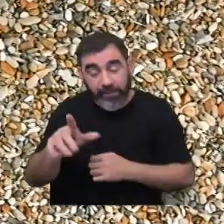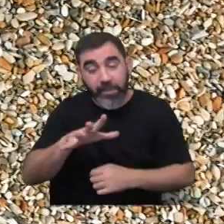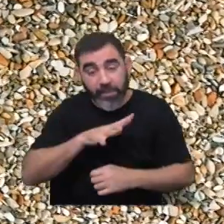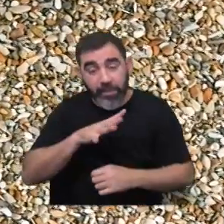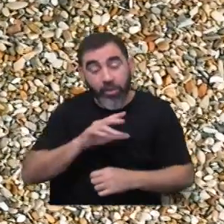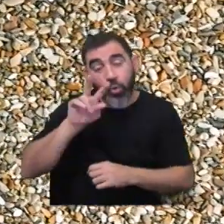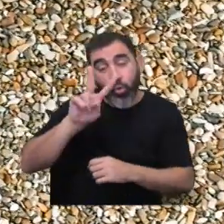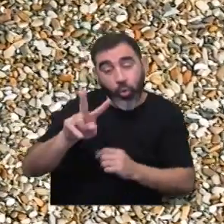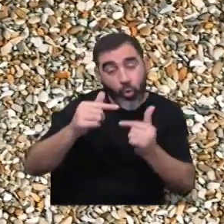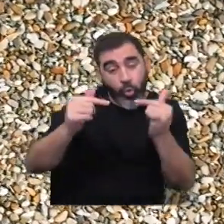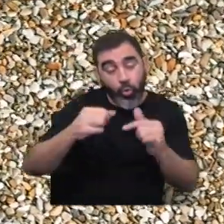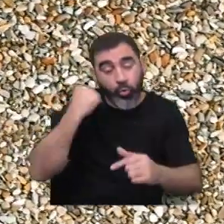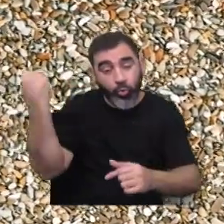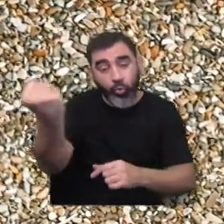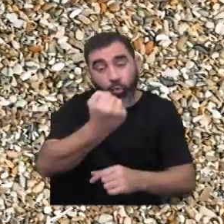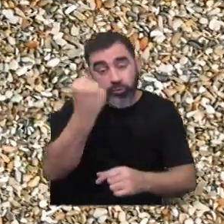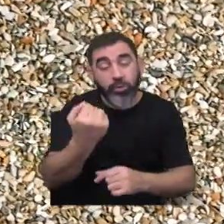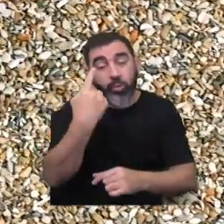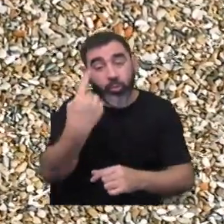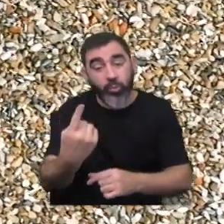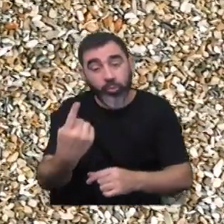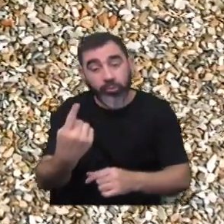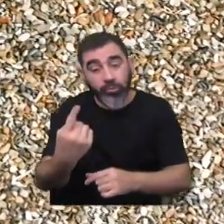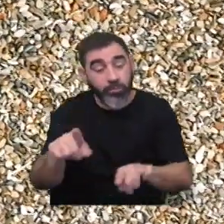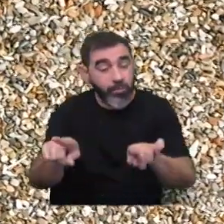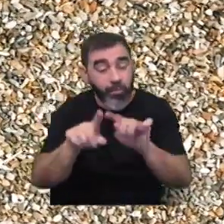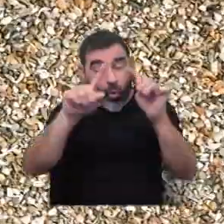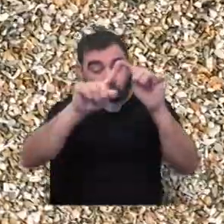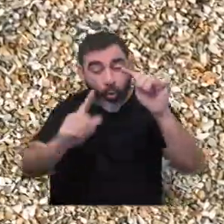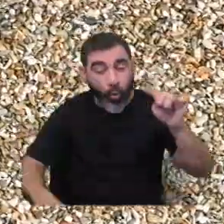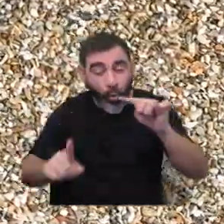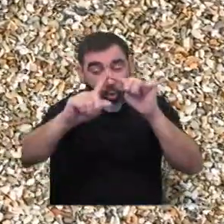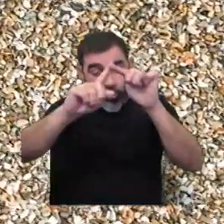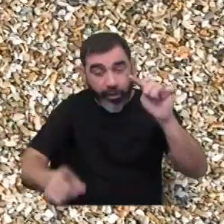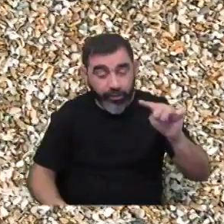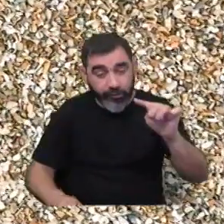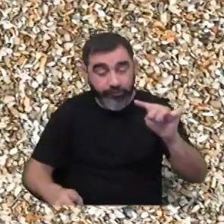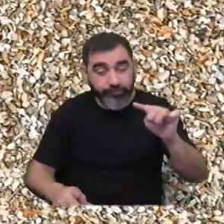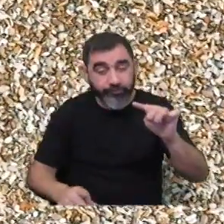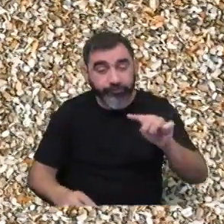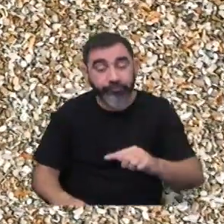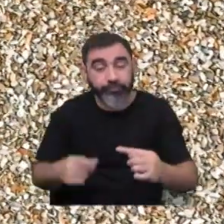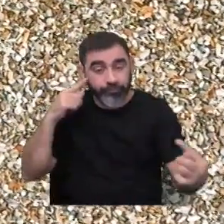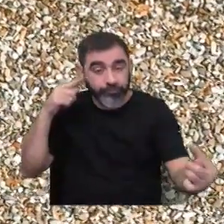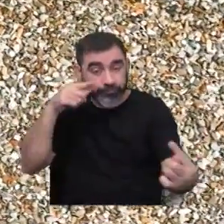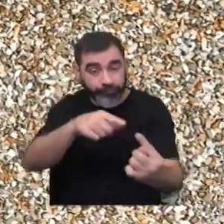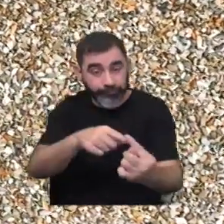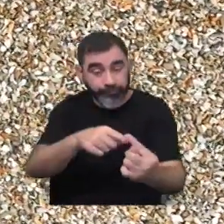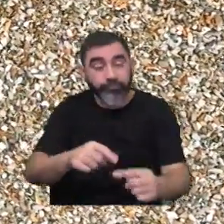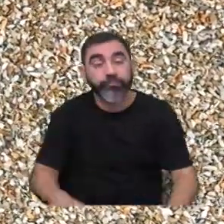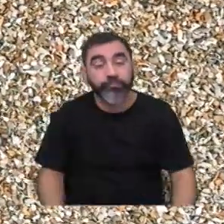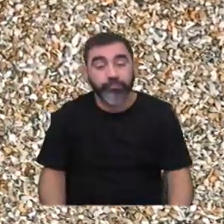dos aspectos fundamentales. Uno de ellos es la propia corriente del rayo esté adecuadamente dirigida